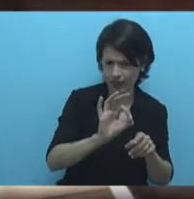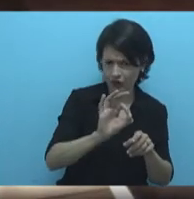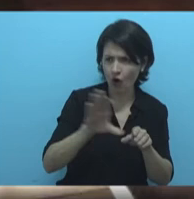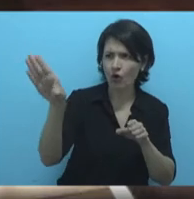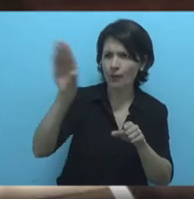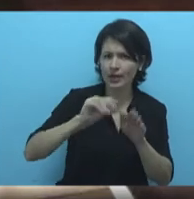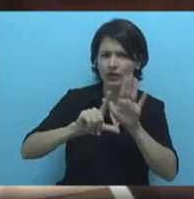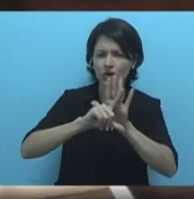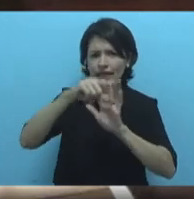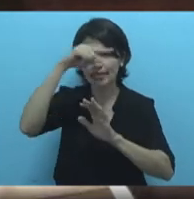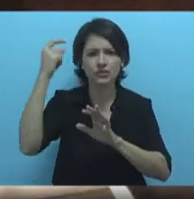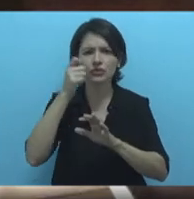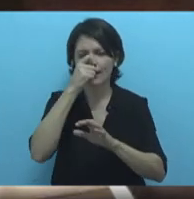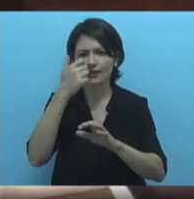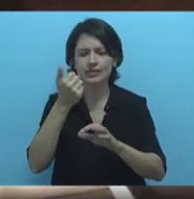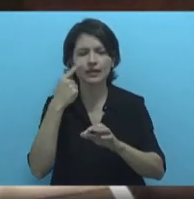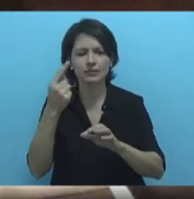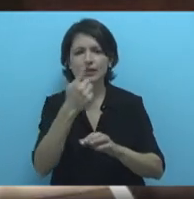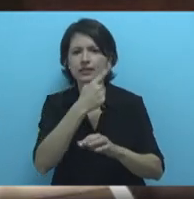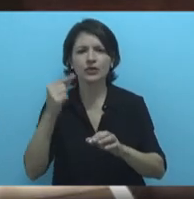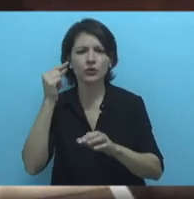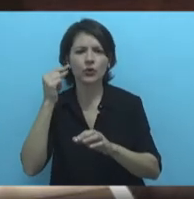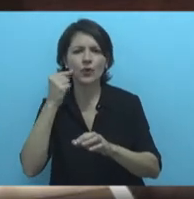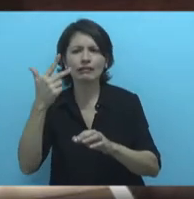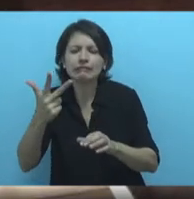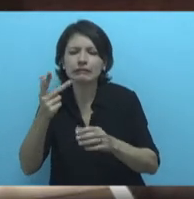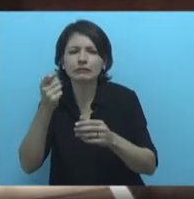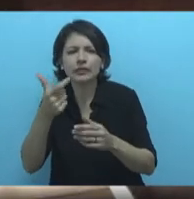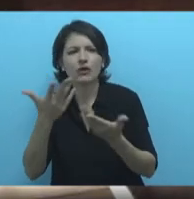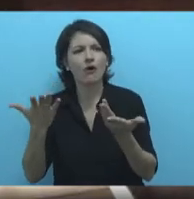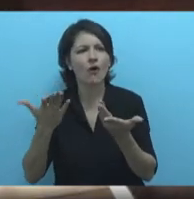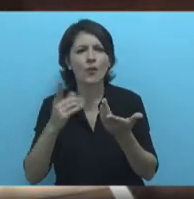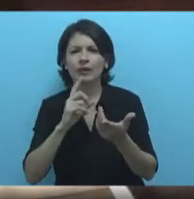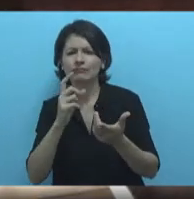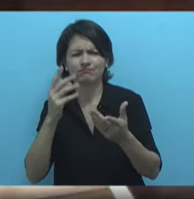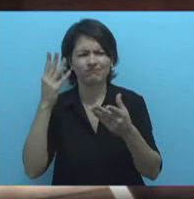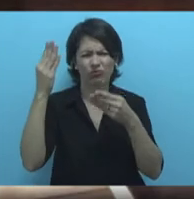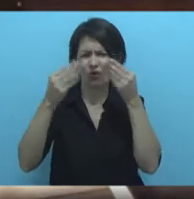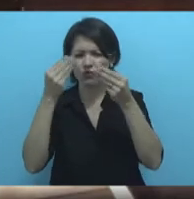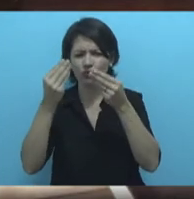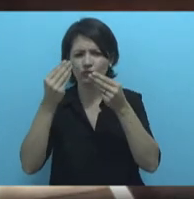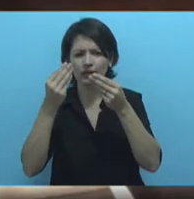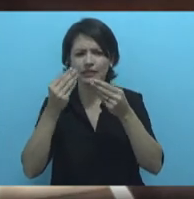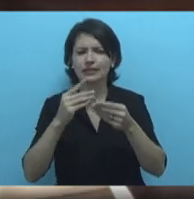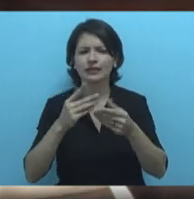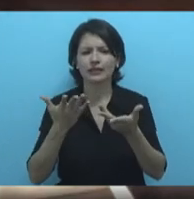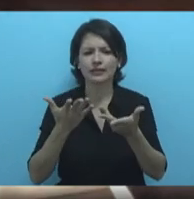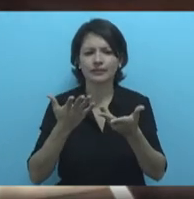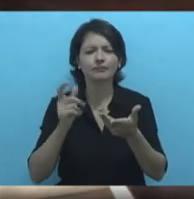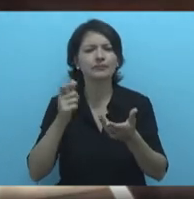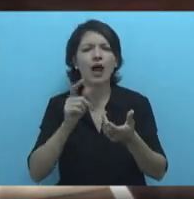743 pero lo hace con un sentido que en cierta medida nosotros compartimos que el género entendido